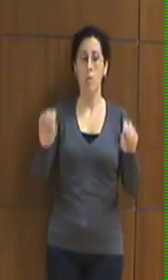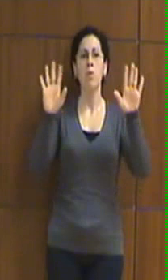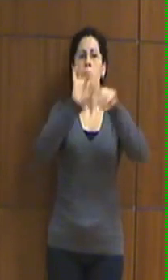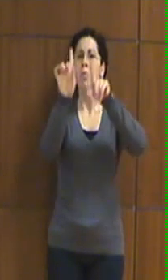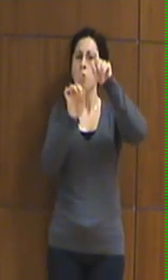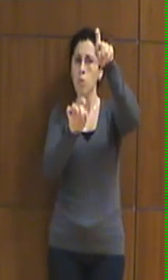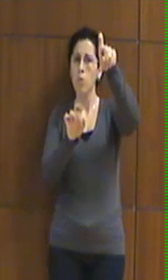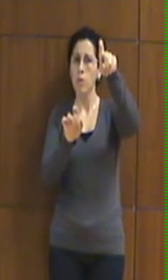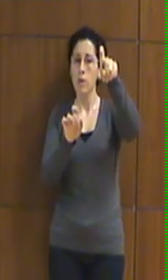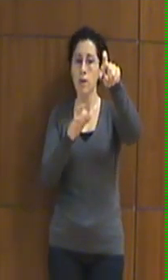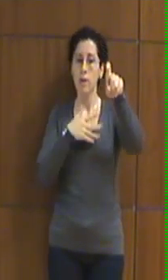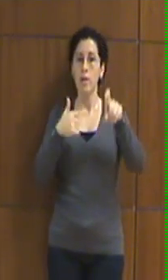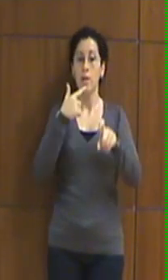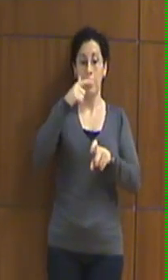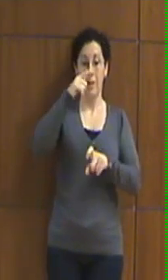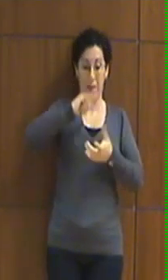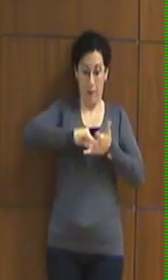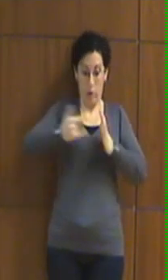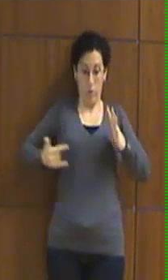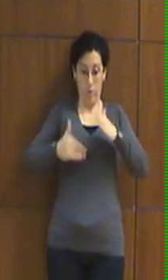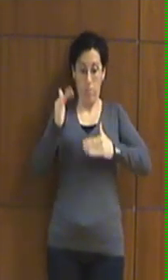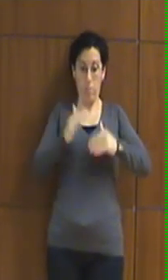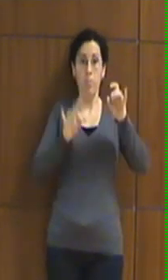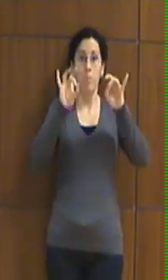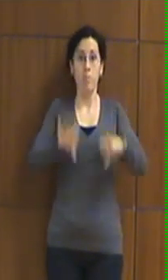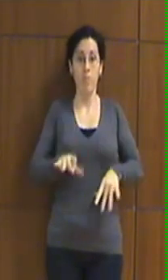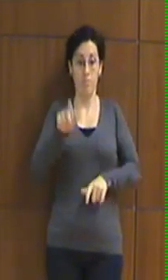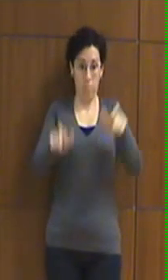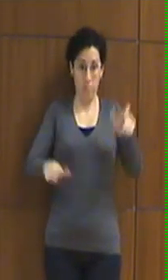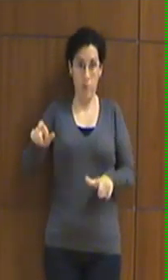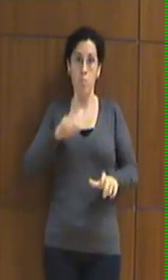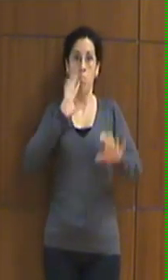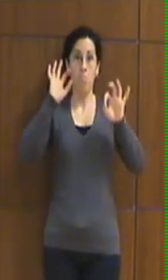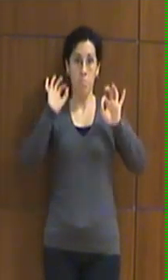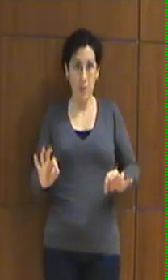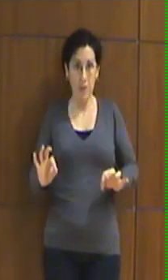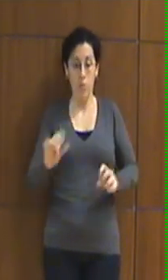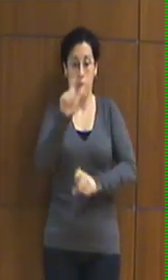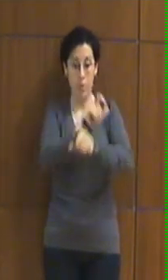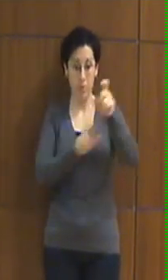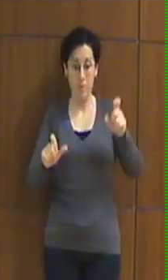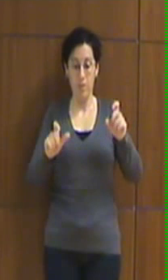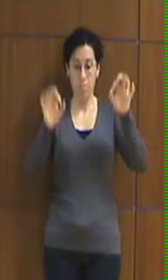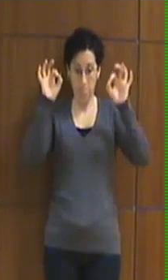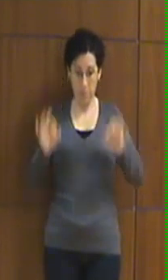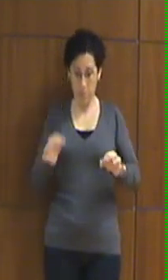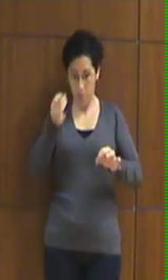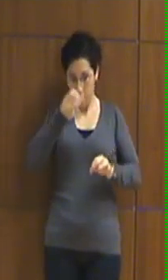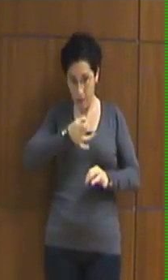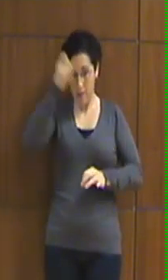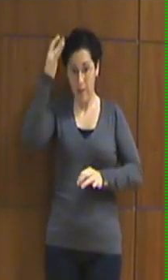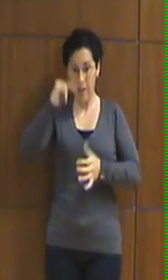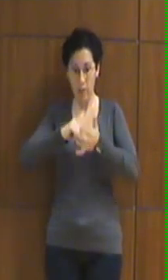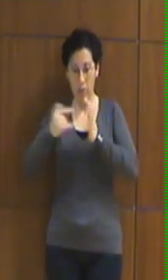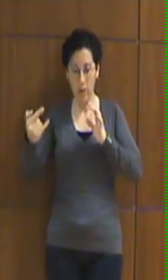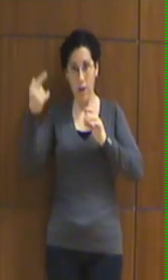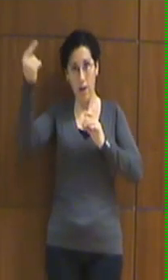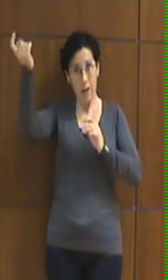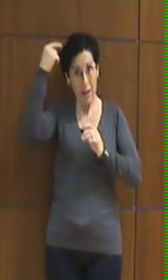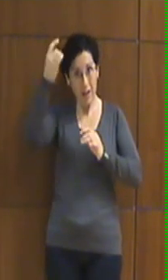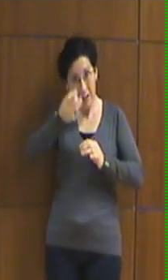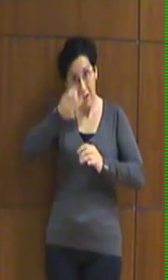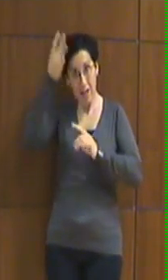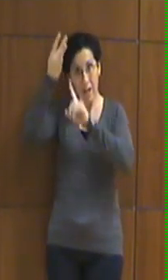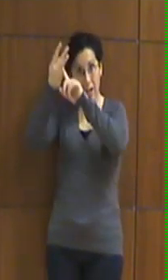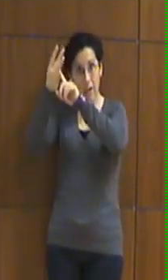las tecnologías las crean personas, y las personas cuando crean tecnologías tienen la amplitud de mira suficiente para crear unas tecnologías